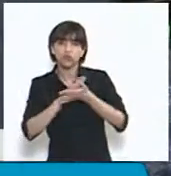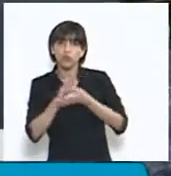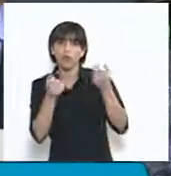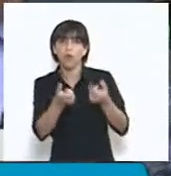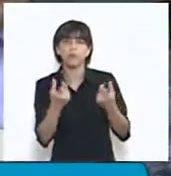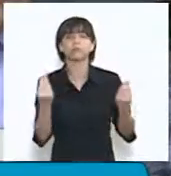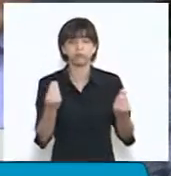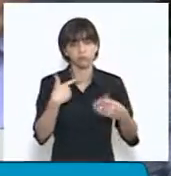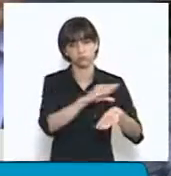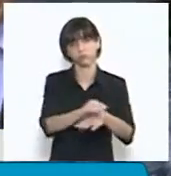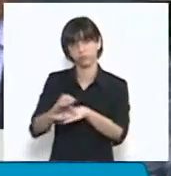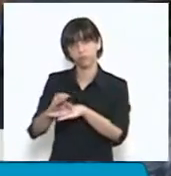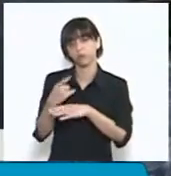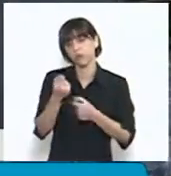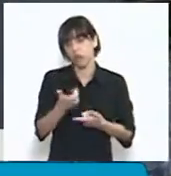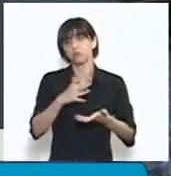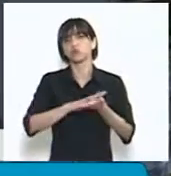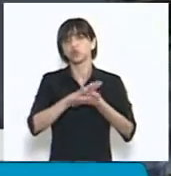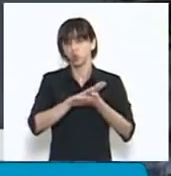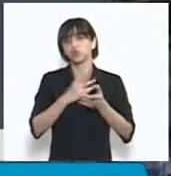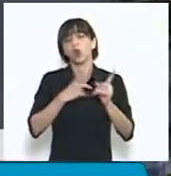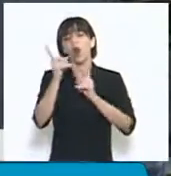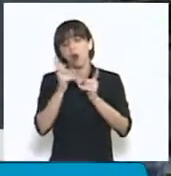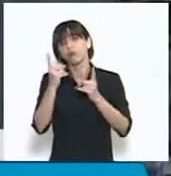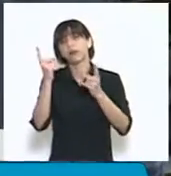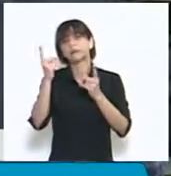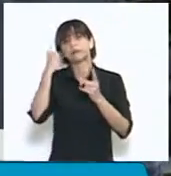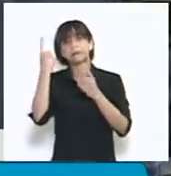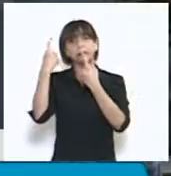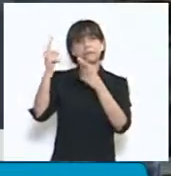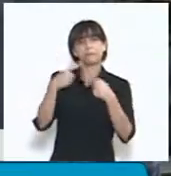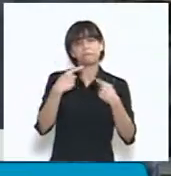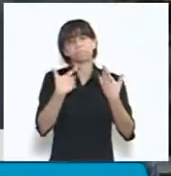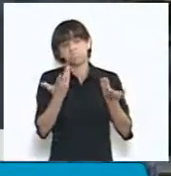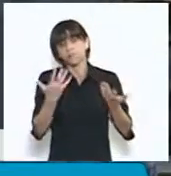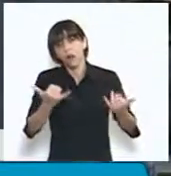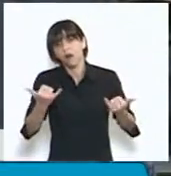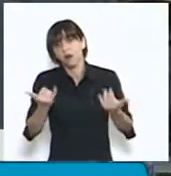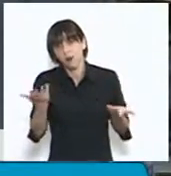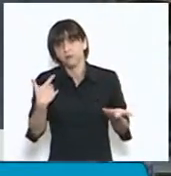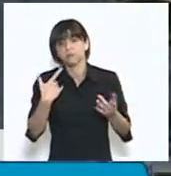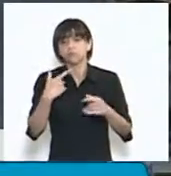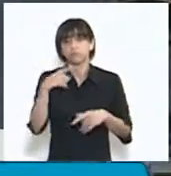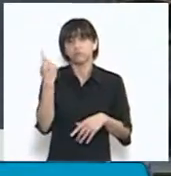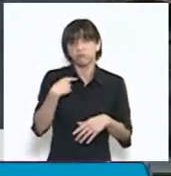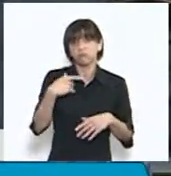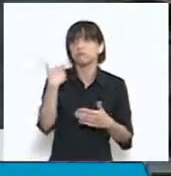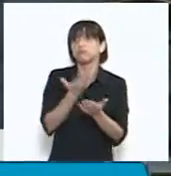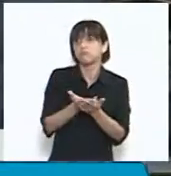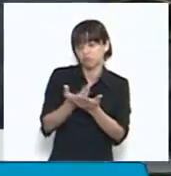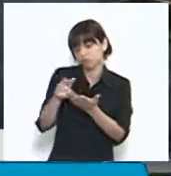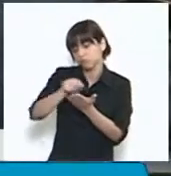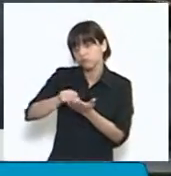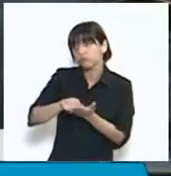que tenemos diferencias que son un aporte propositivo sobre el